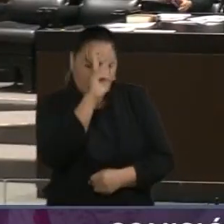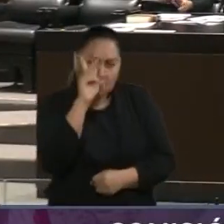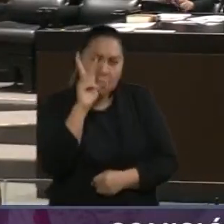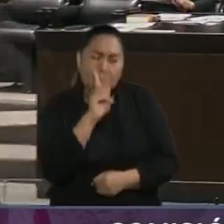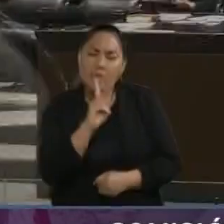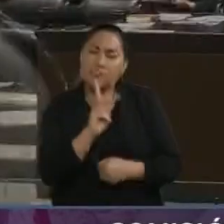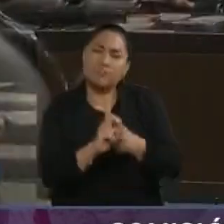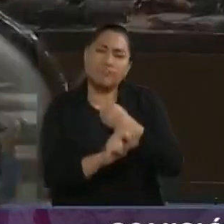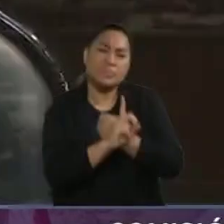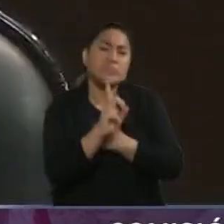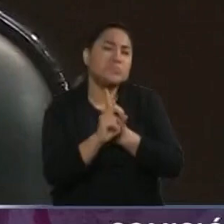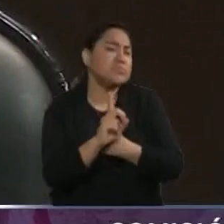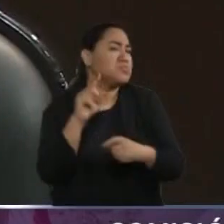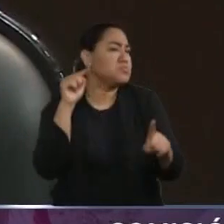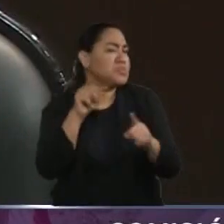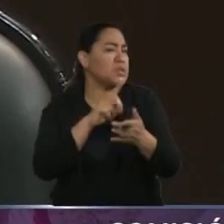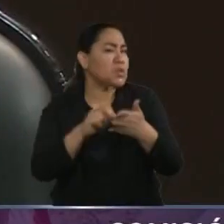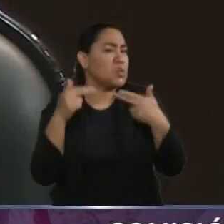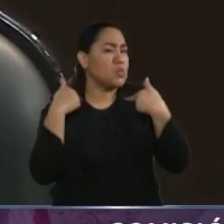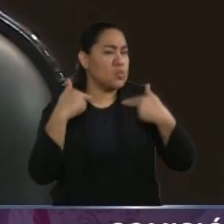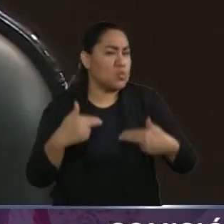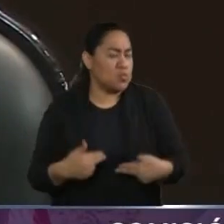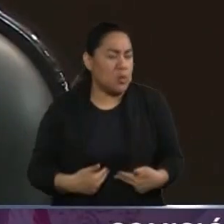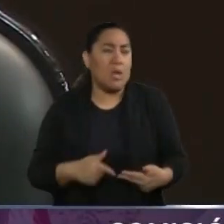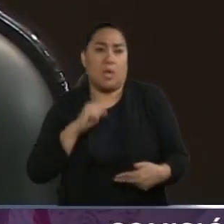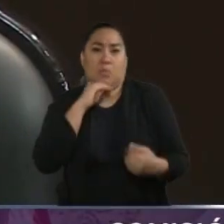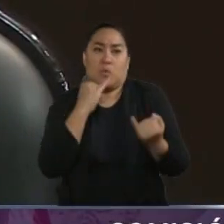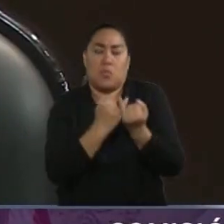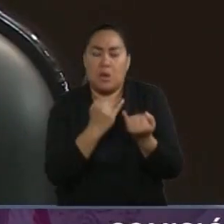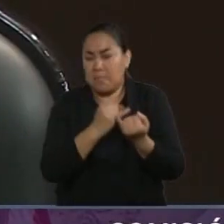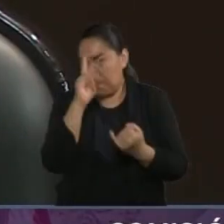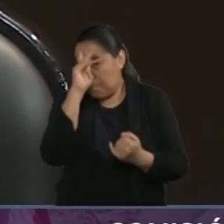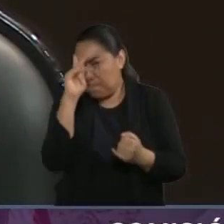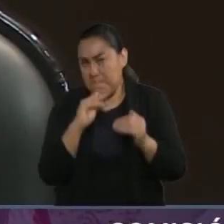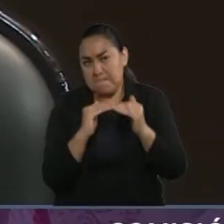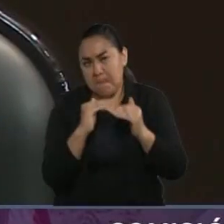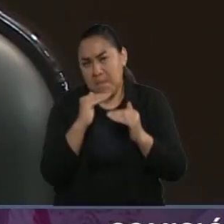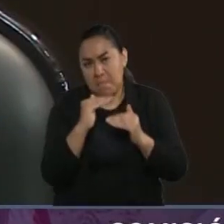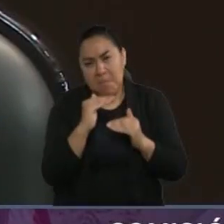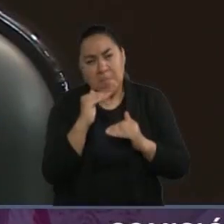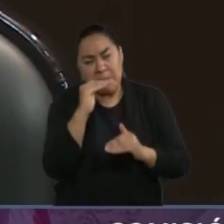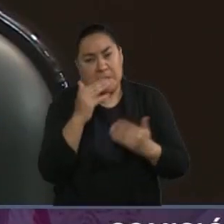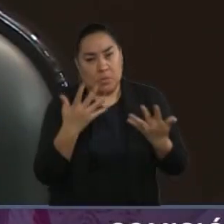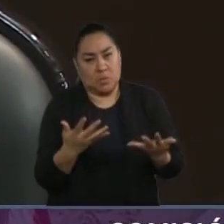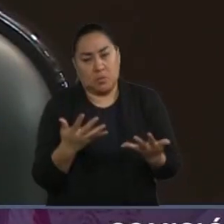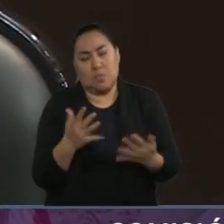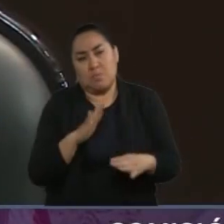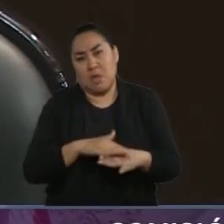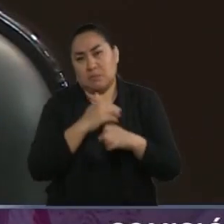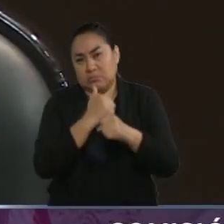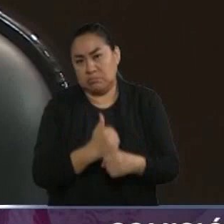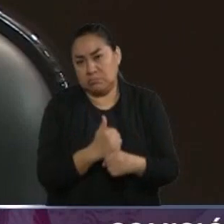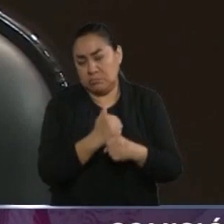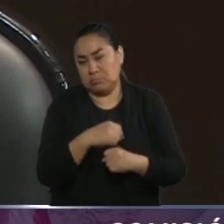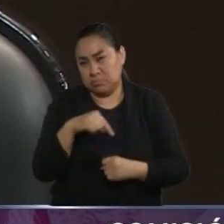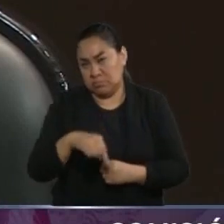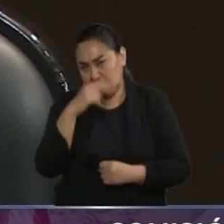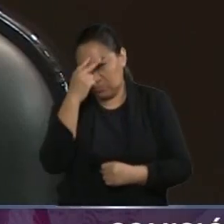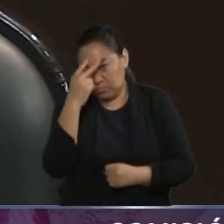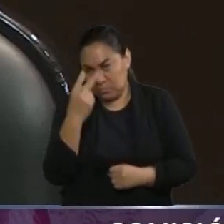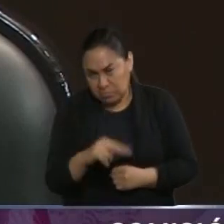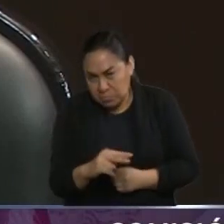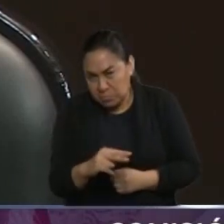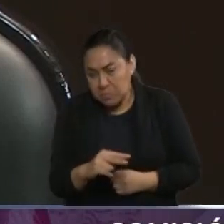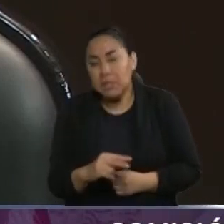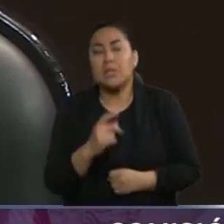humanos no solo por el aumento sostenido de cifras en los asuntos que más le duelen a la nación sino